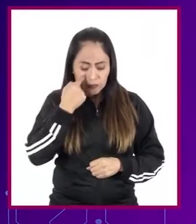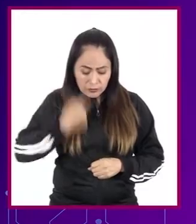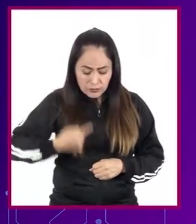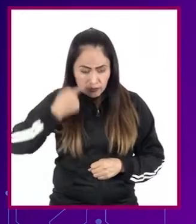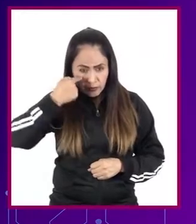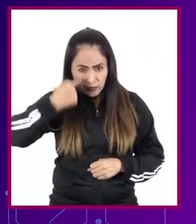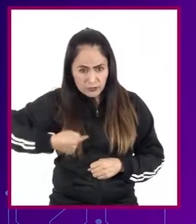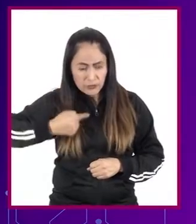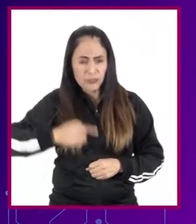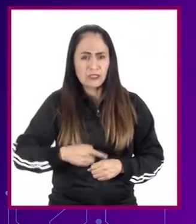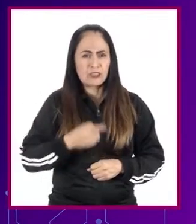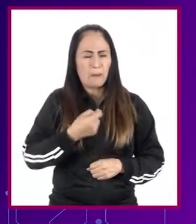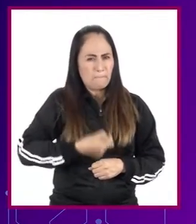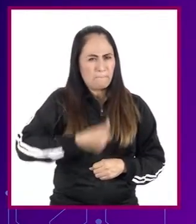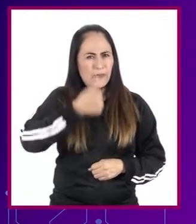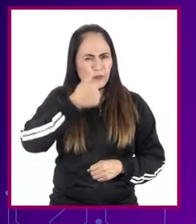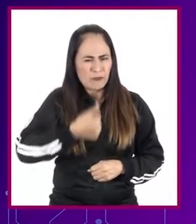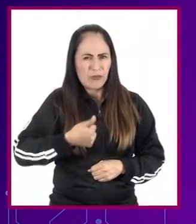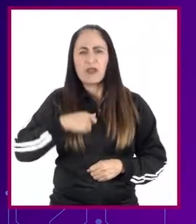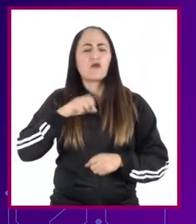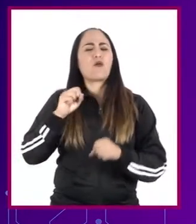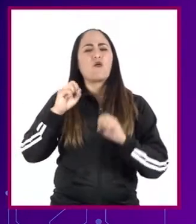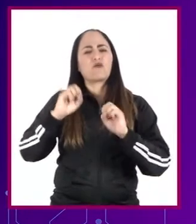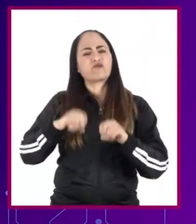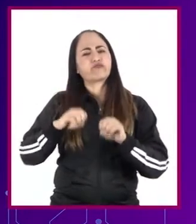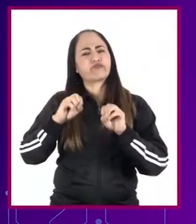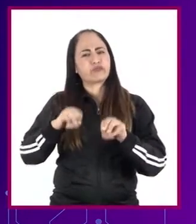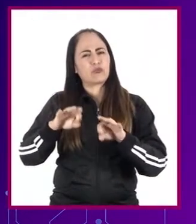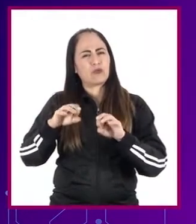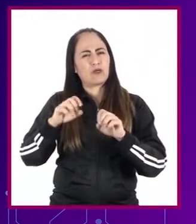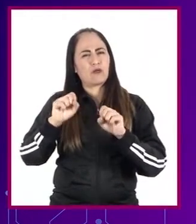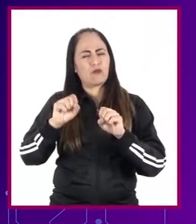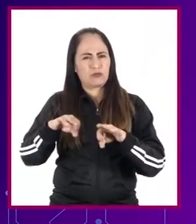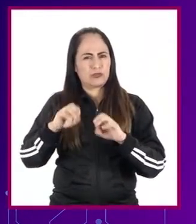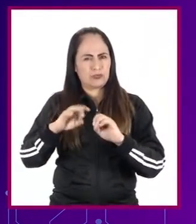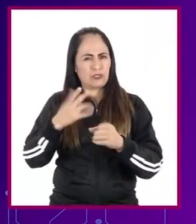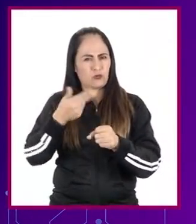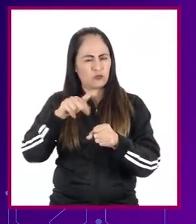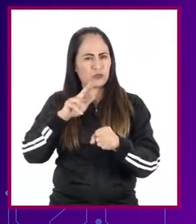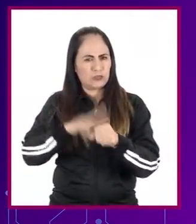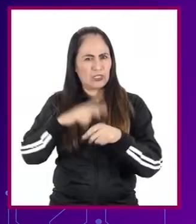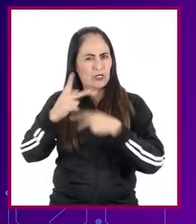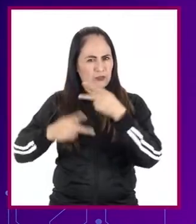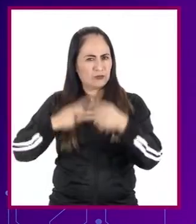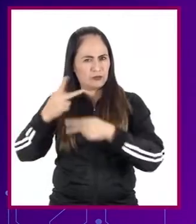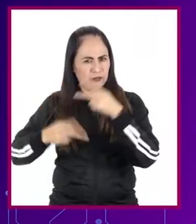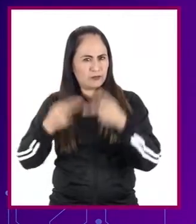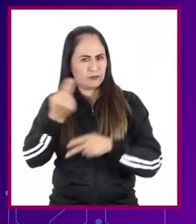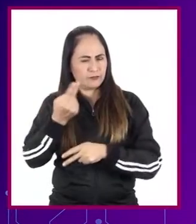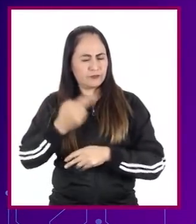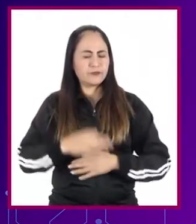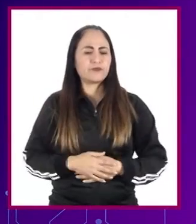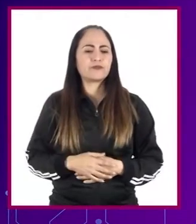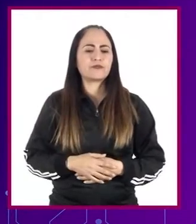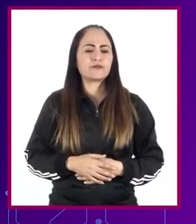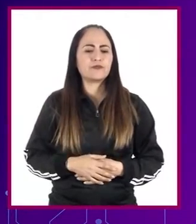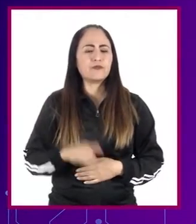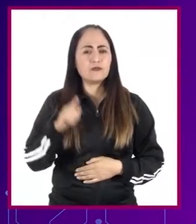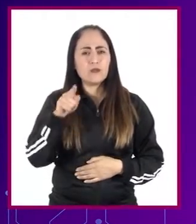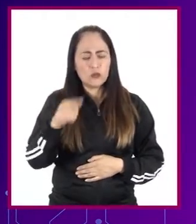Chécate. El primer paso es ir a tu clínica. Chécate, mídete, muévete.